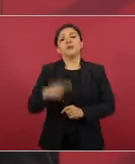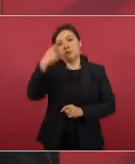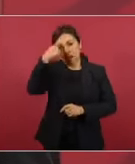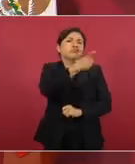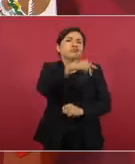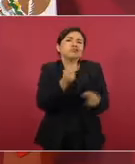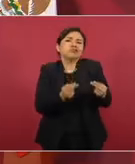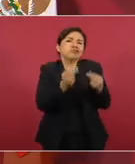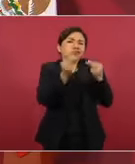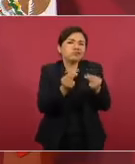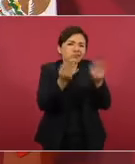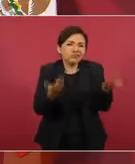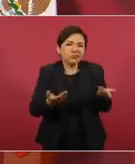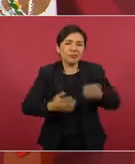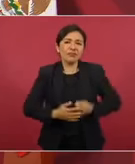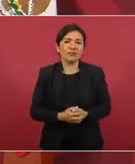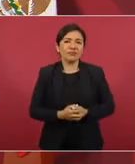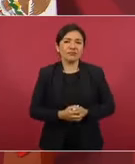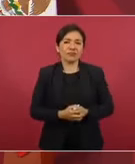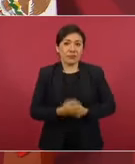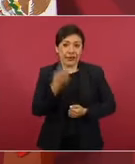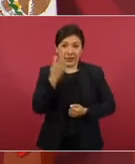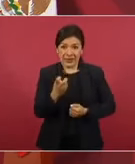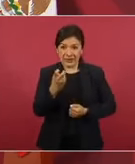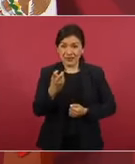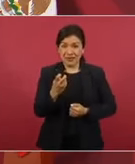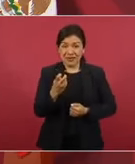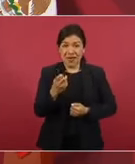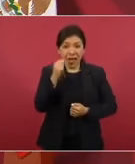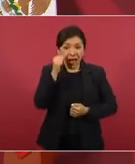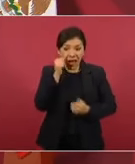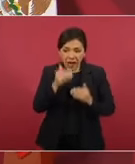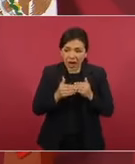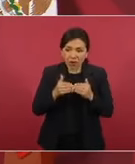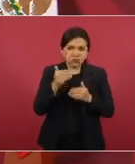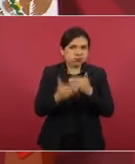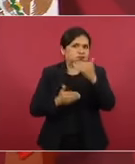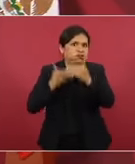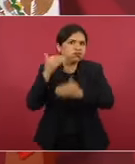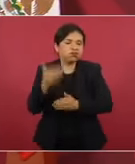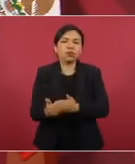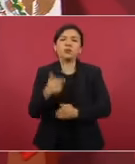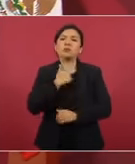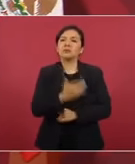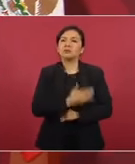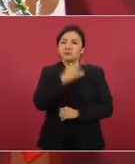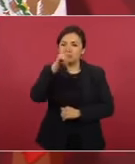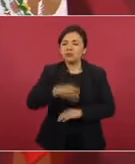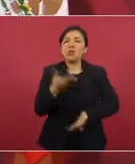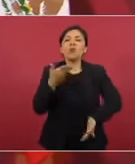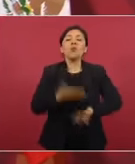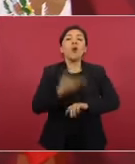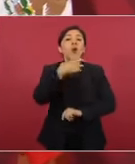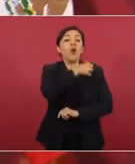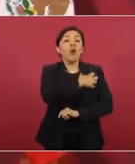nación. Entonces, avanzamos mucho, mucho. Soy muy